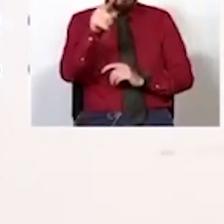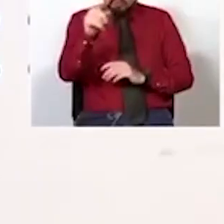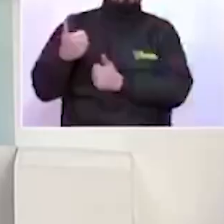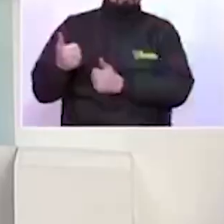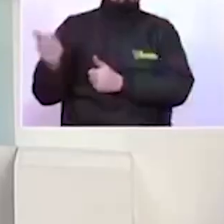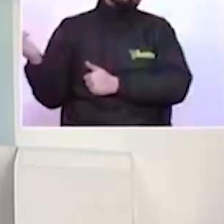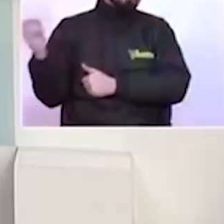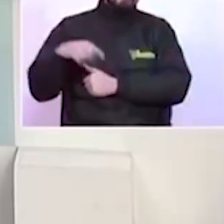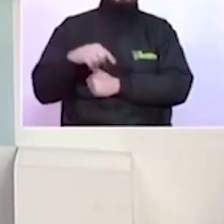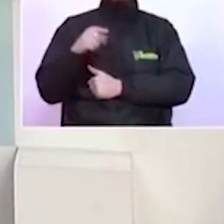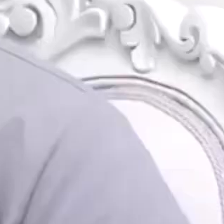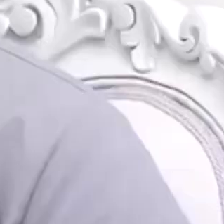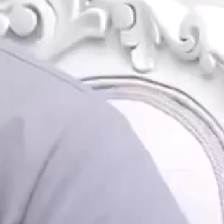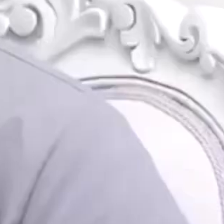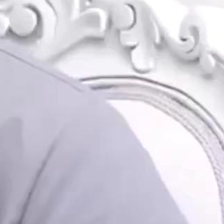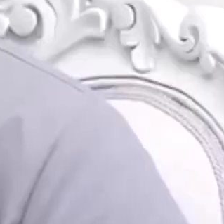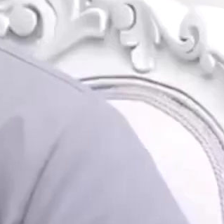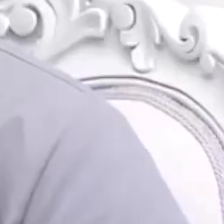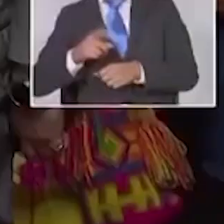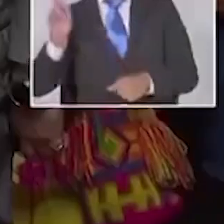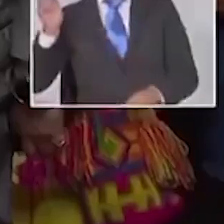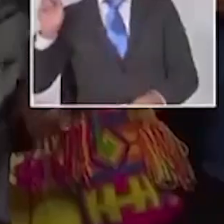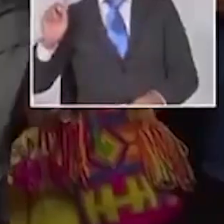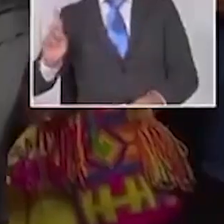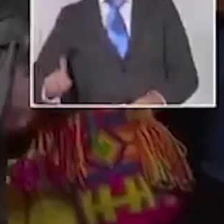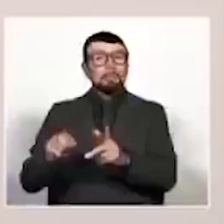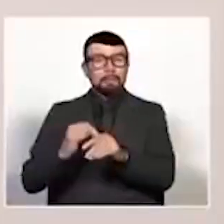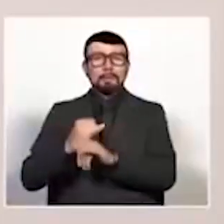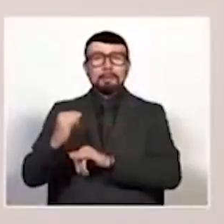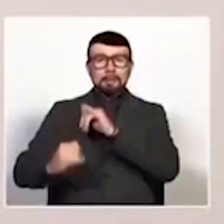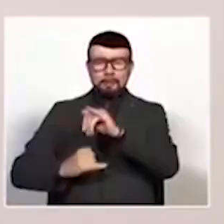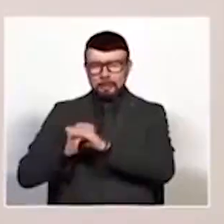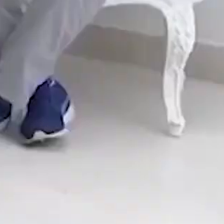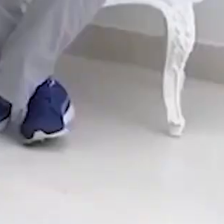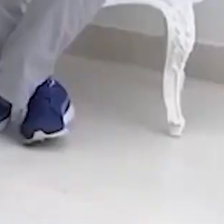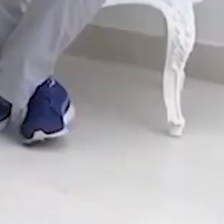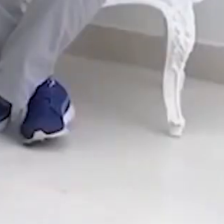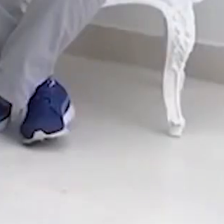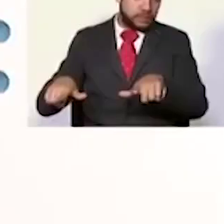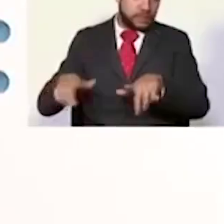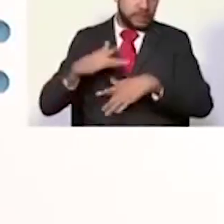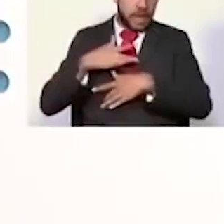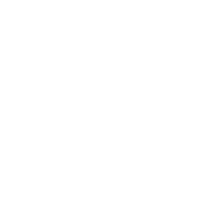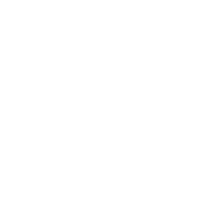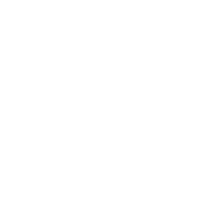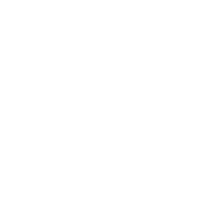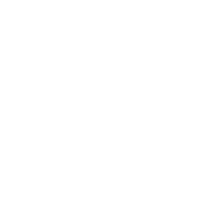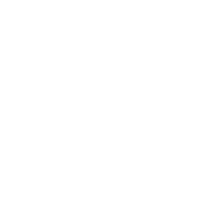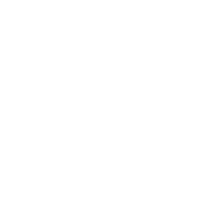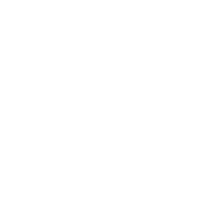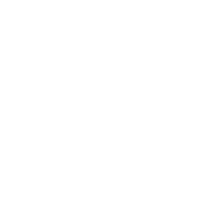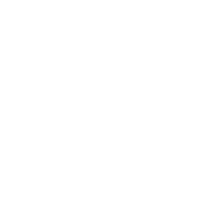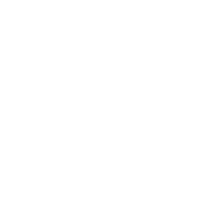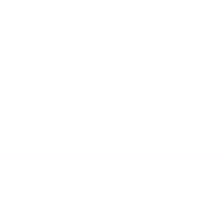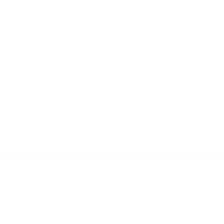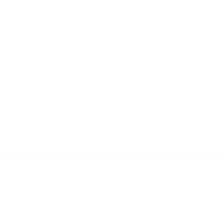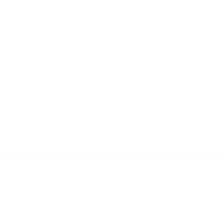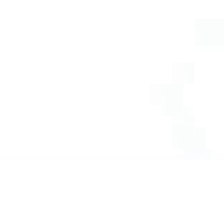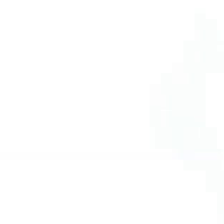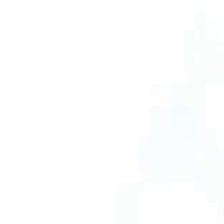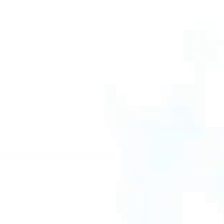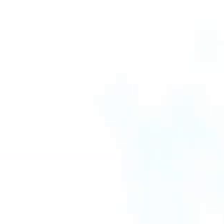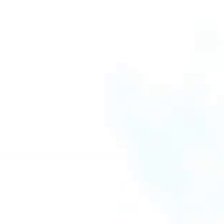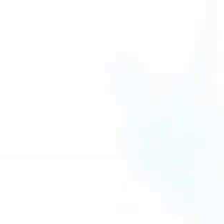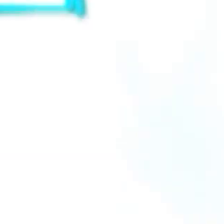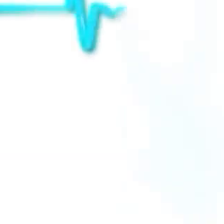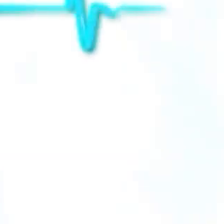un grano de arena a su salud sintoniza en conexión vital y acompáñenos en nuestras redes sociales buscando doctor rojas